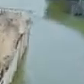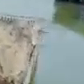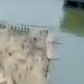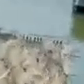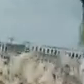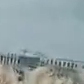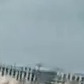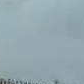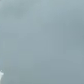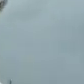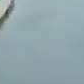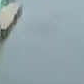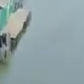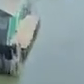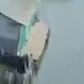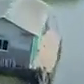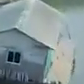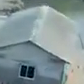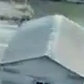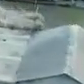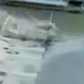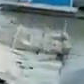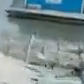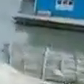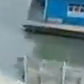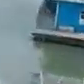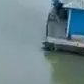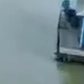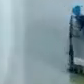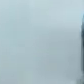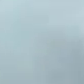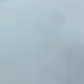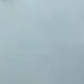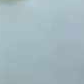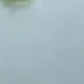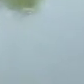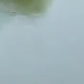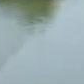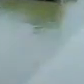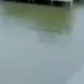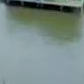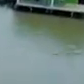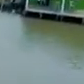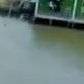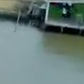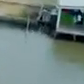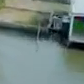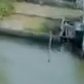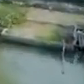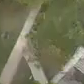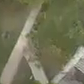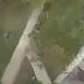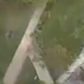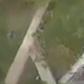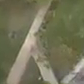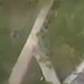Ya regresamos con más información en RTBC Noticias.